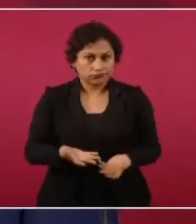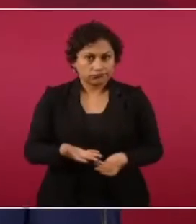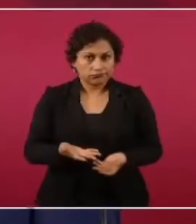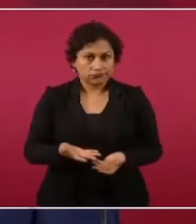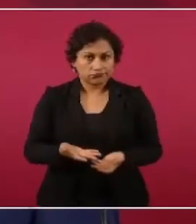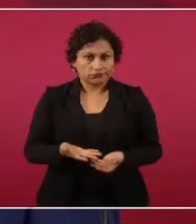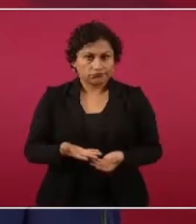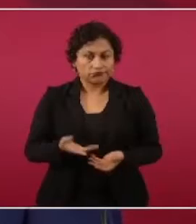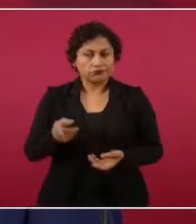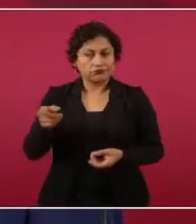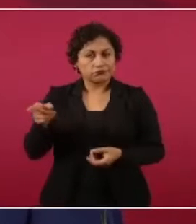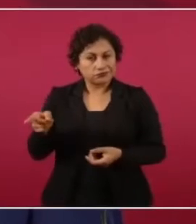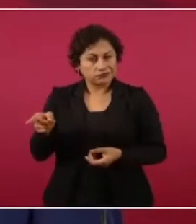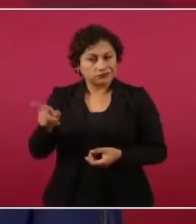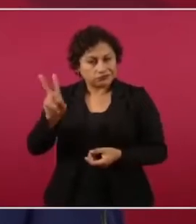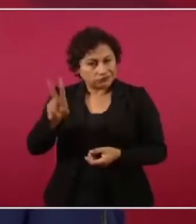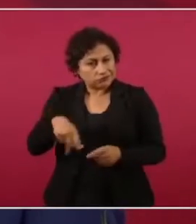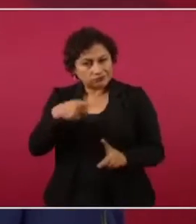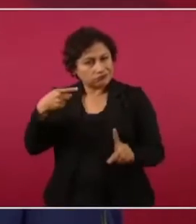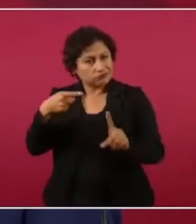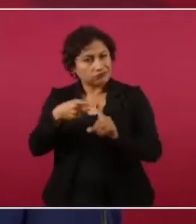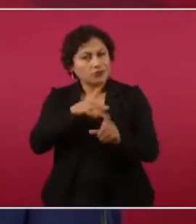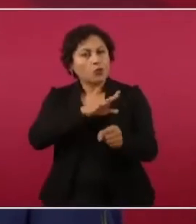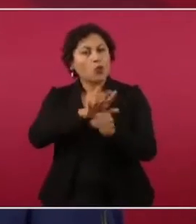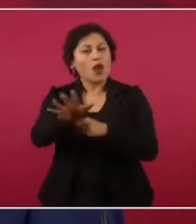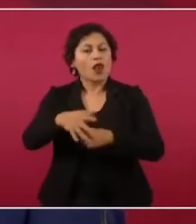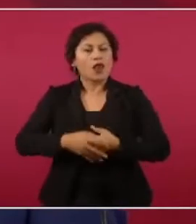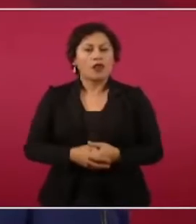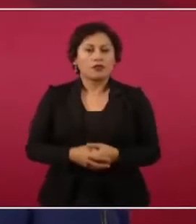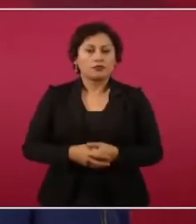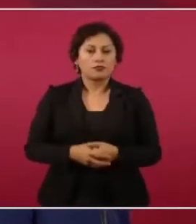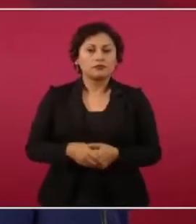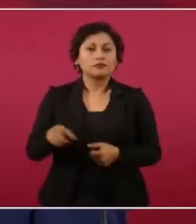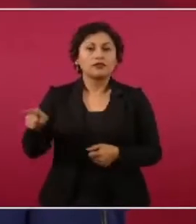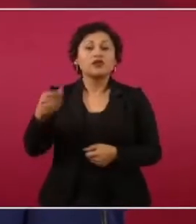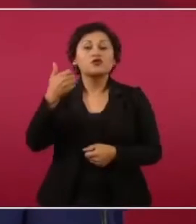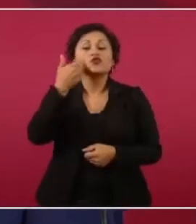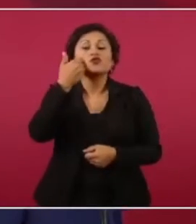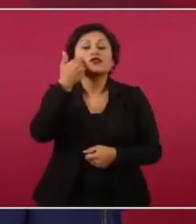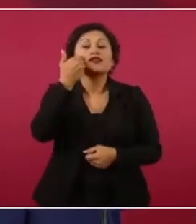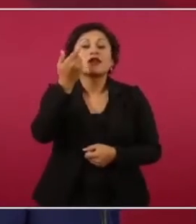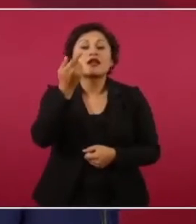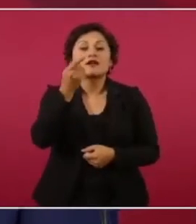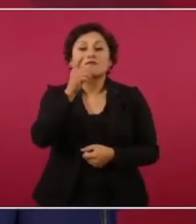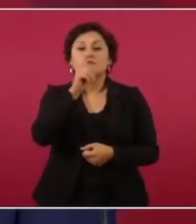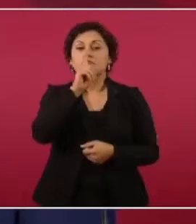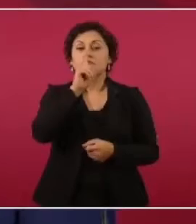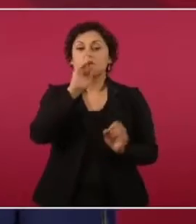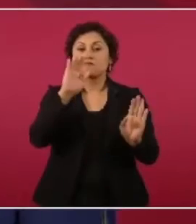lo que buscan es que no se sepan las cosas